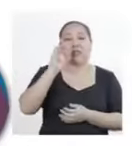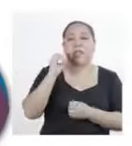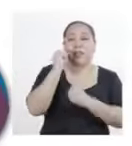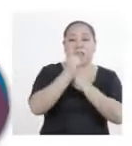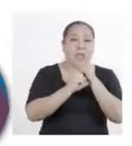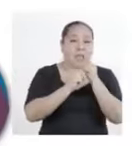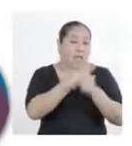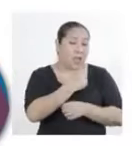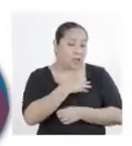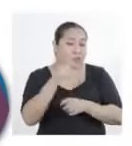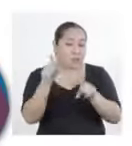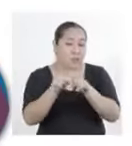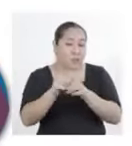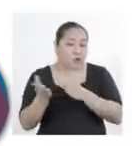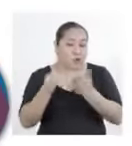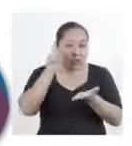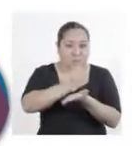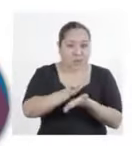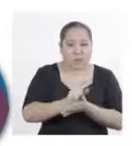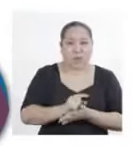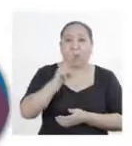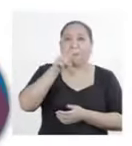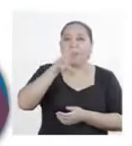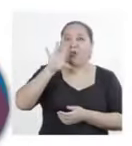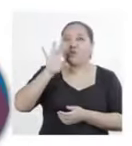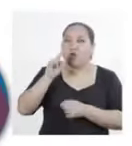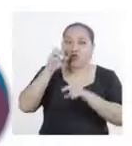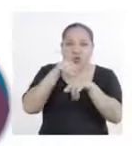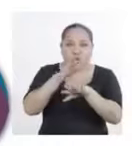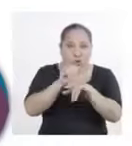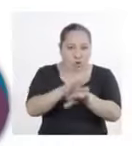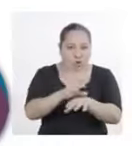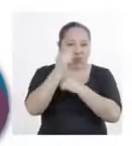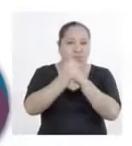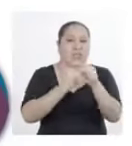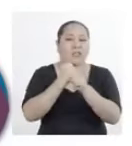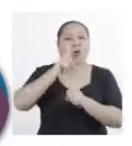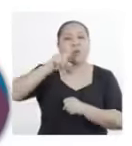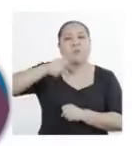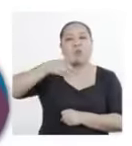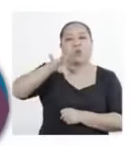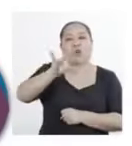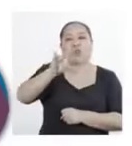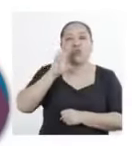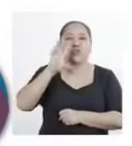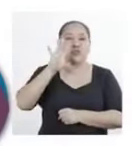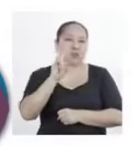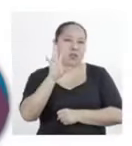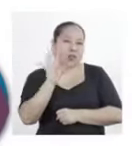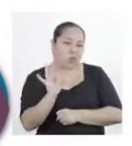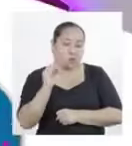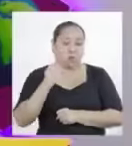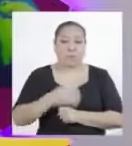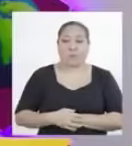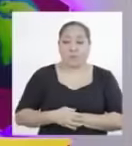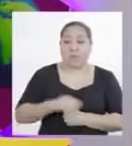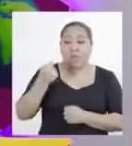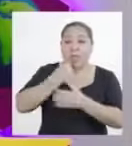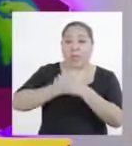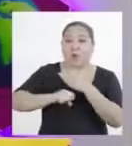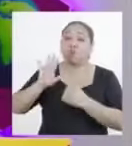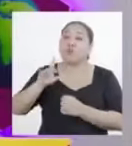70 años, también en Lima Nada menos que el 28 de julio del año 1879 Fue